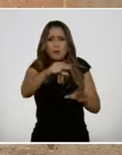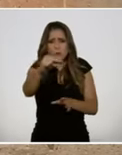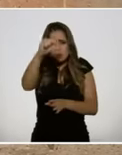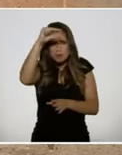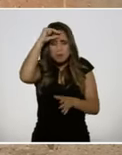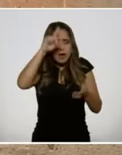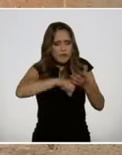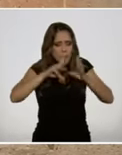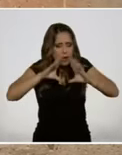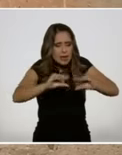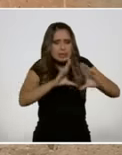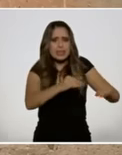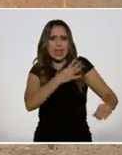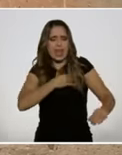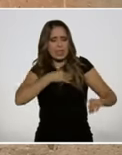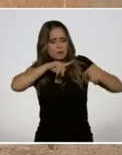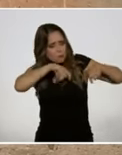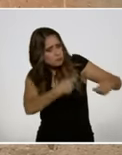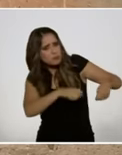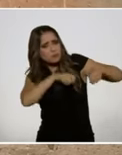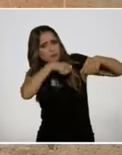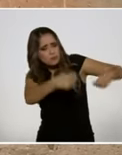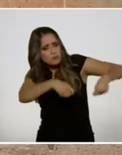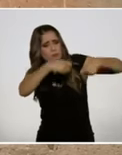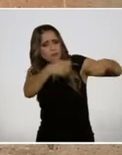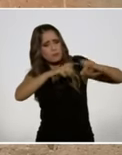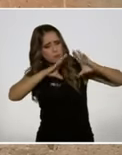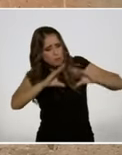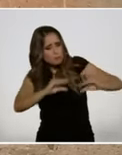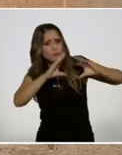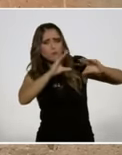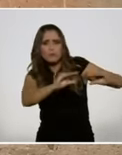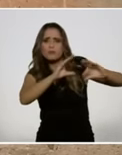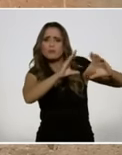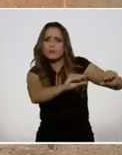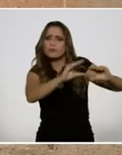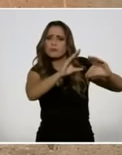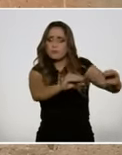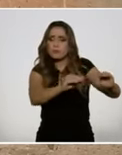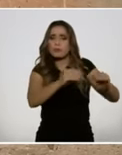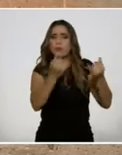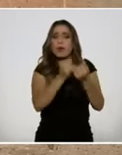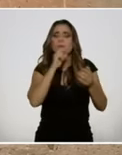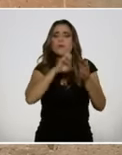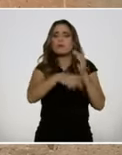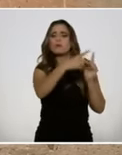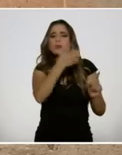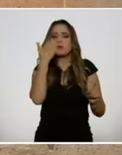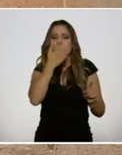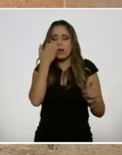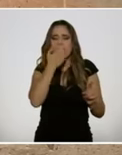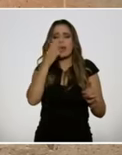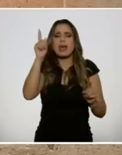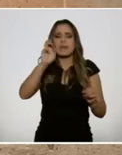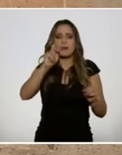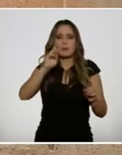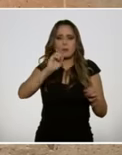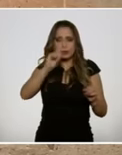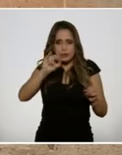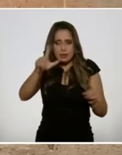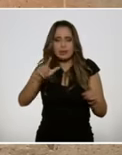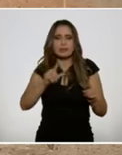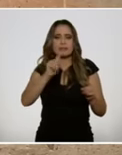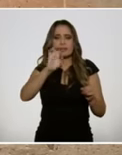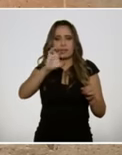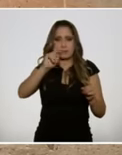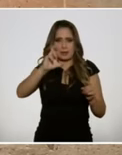educación de sus hijos e hijas, y como prueba de ellos, precisamente, son las escuelas como el Calmeca, el Tepochcali, la